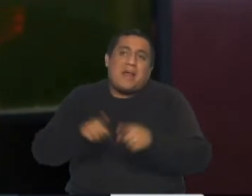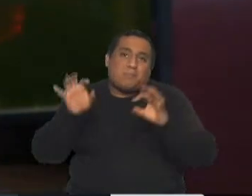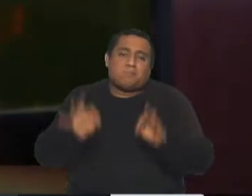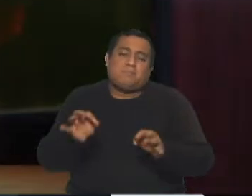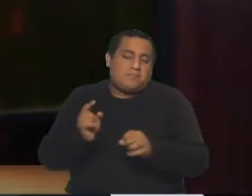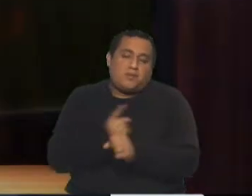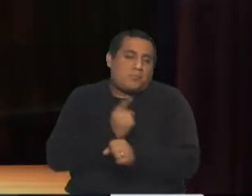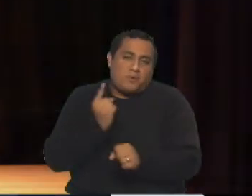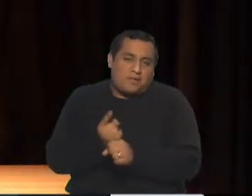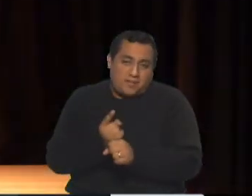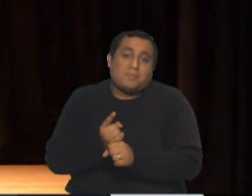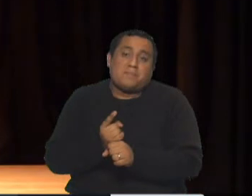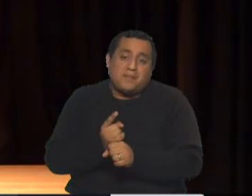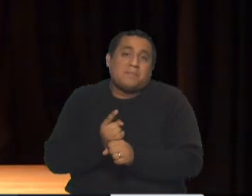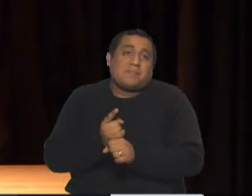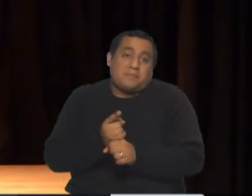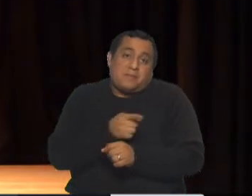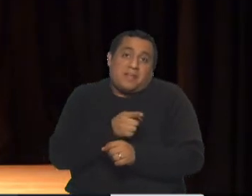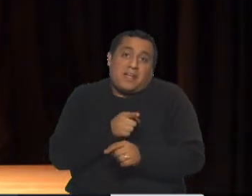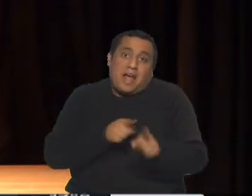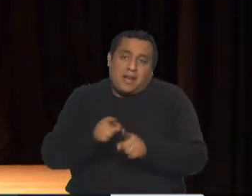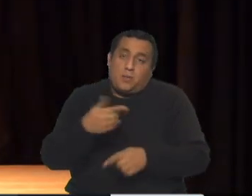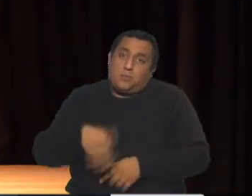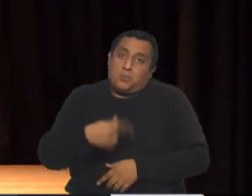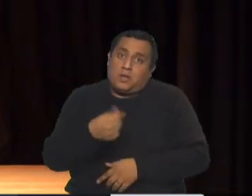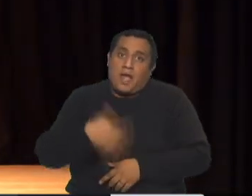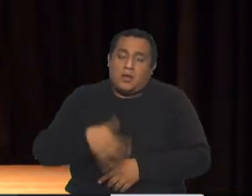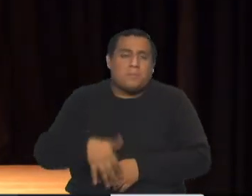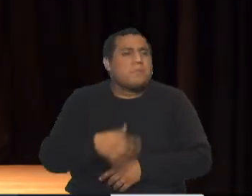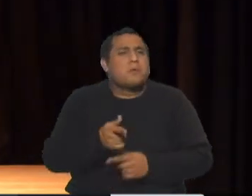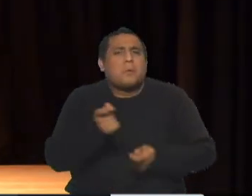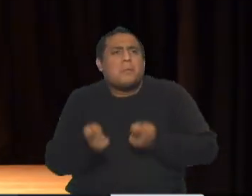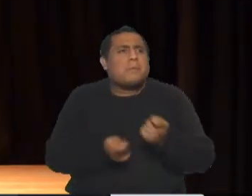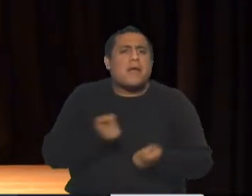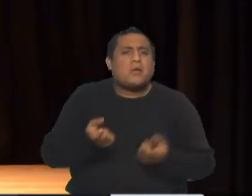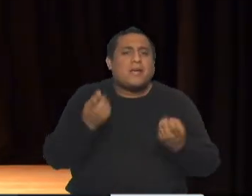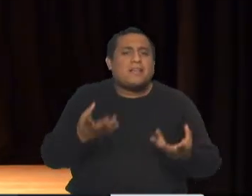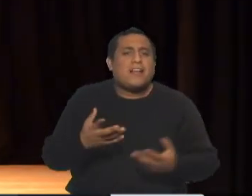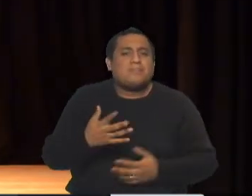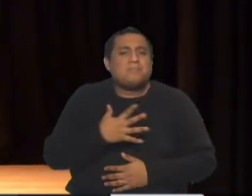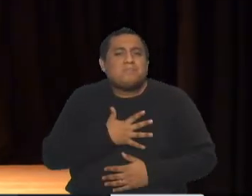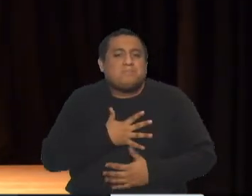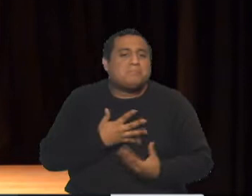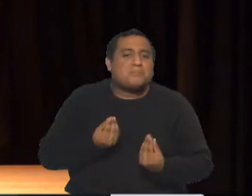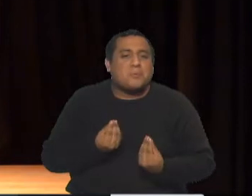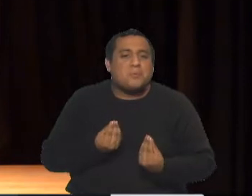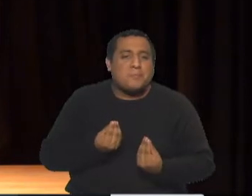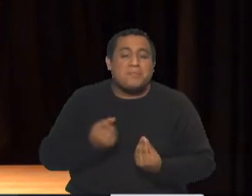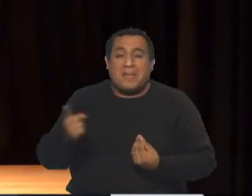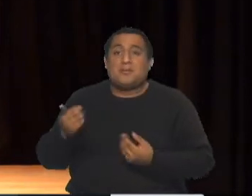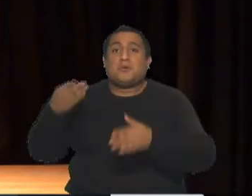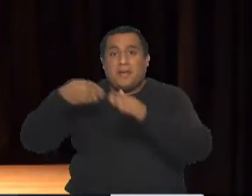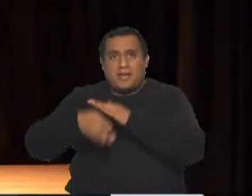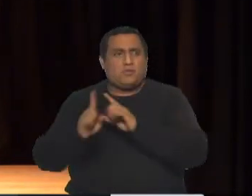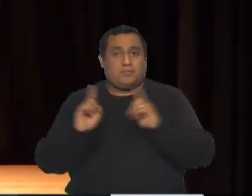implica lo que es la de bailarín clásico, ¿no? ¿Y qué les pasa con la danza? ¿Qué es lo que les moviliza más? Ellos entran al salón de